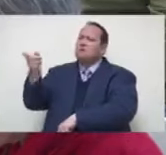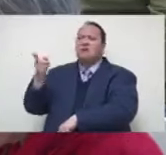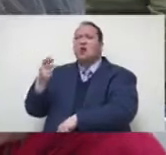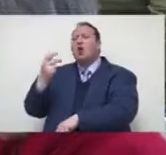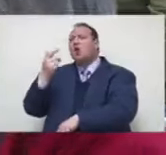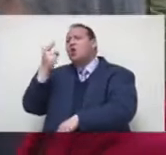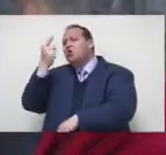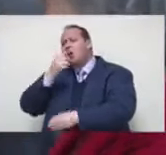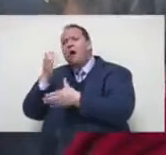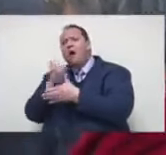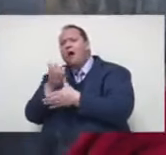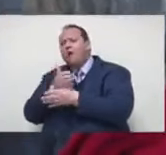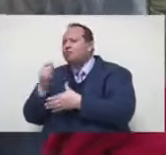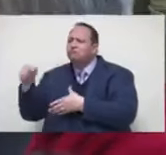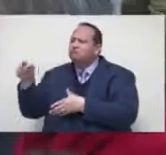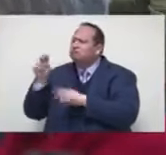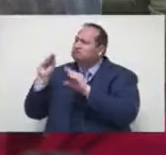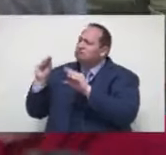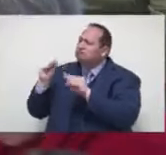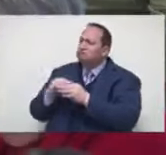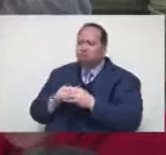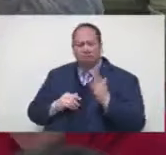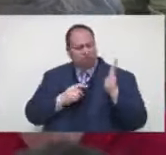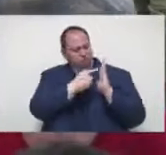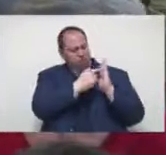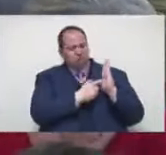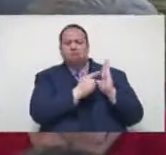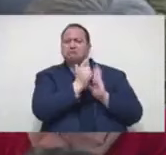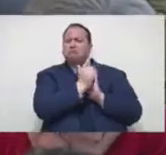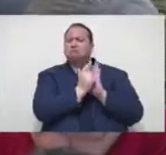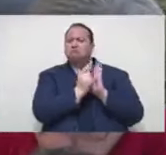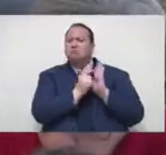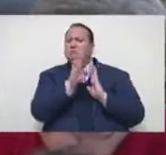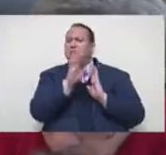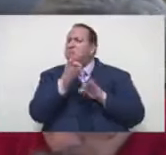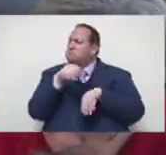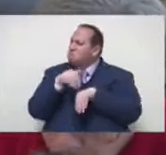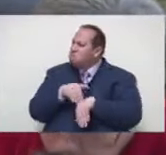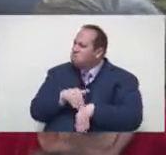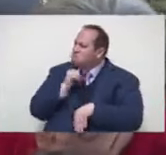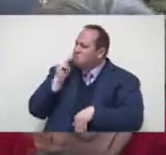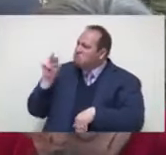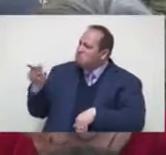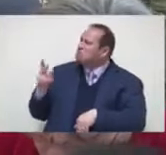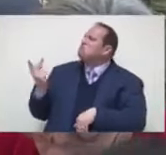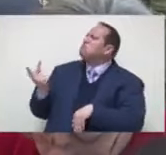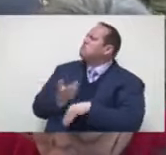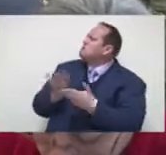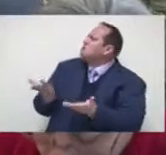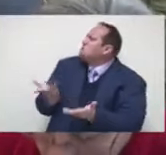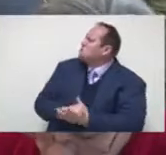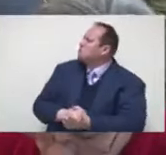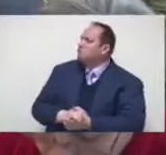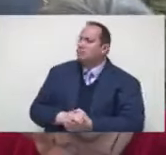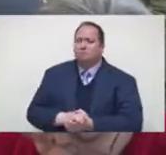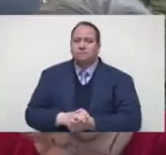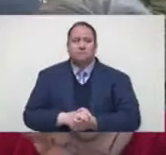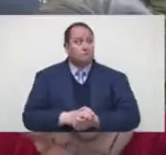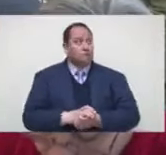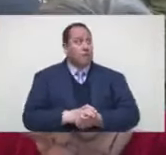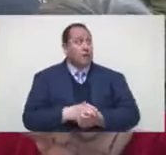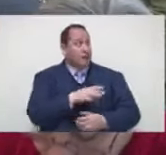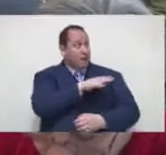y antros? Se ve que, pues, en este caso no se está cumpliendo la ley en Baja California. ¿Realmente qué está pasando, gobernadora? Se